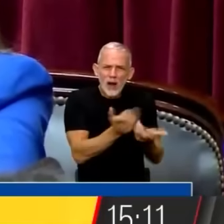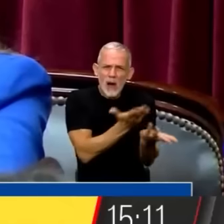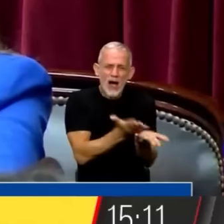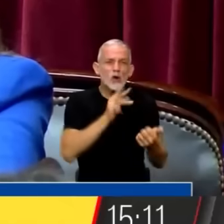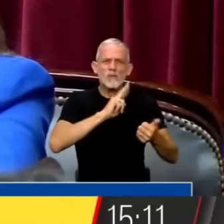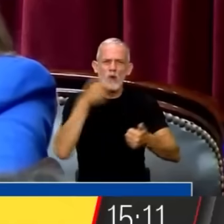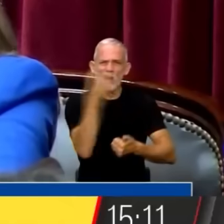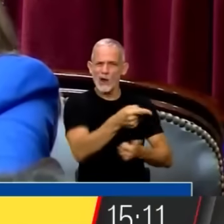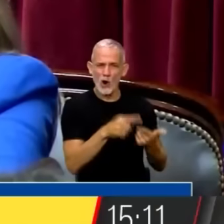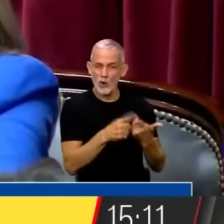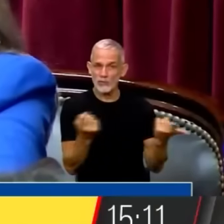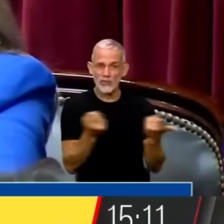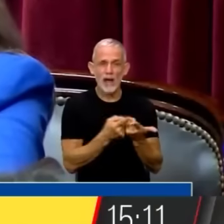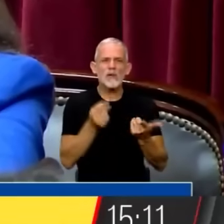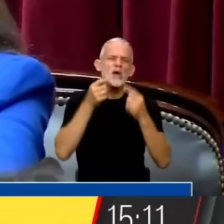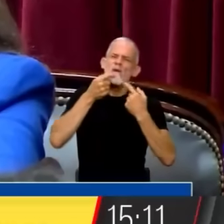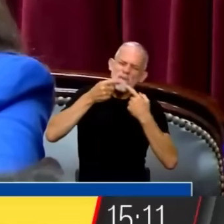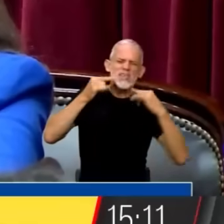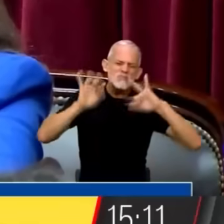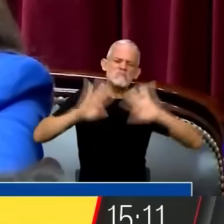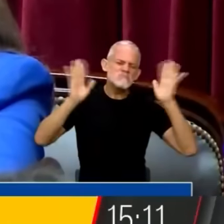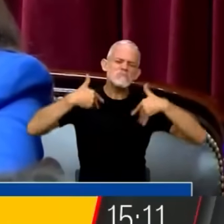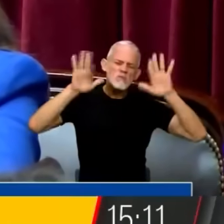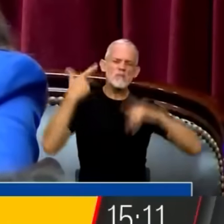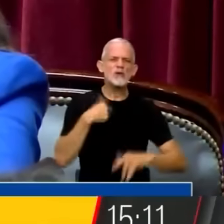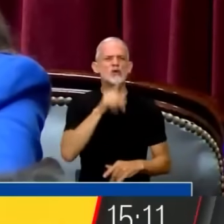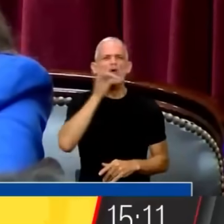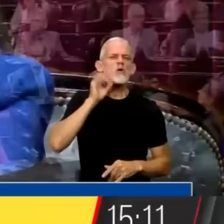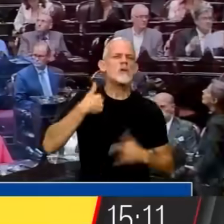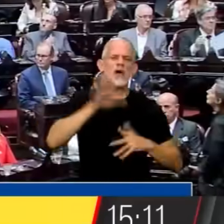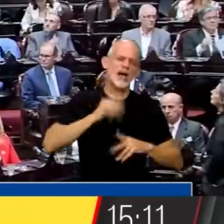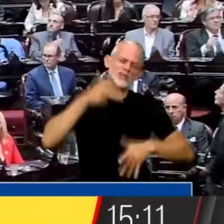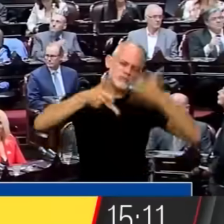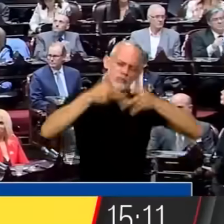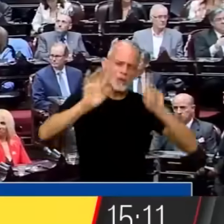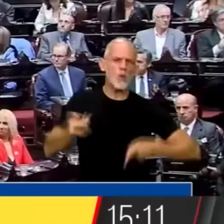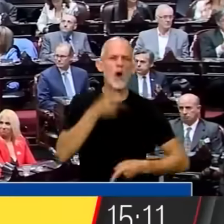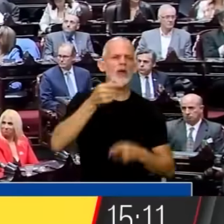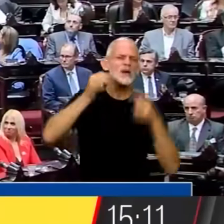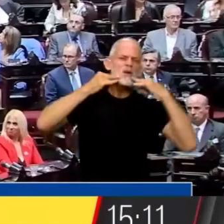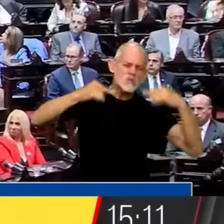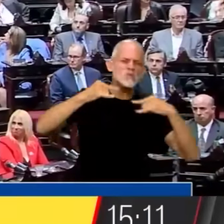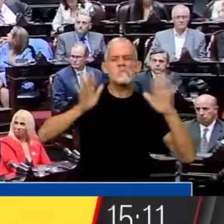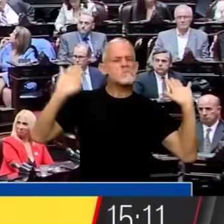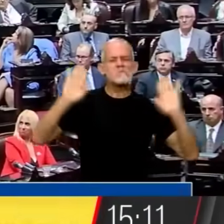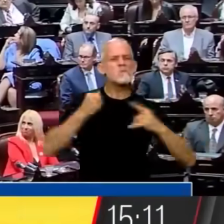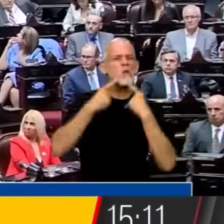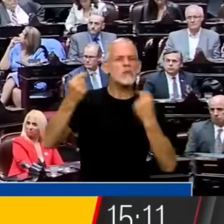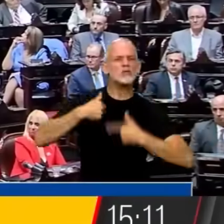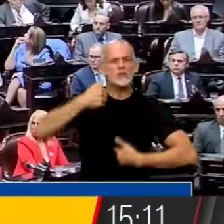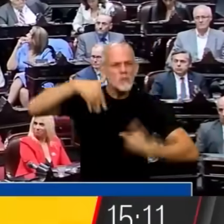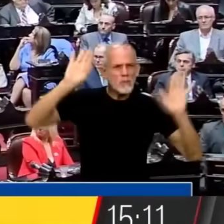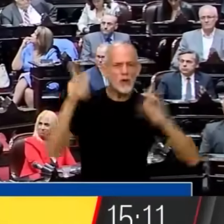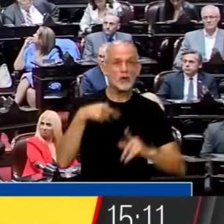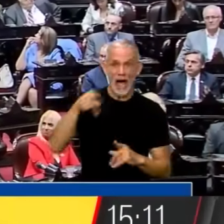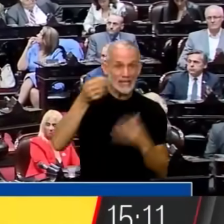las mujeres. Silben lo que quieran, no me voy a callar. Silben lo que quieran, no me voy a callar,